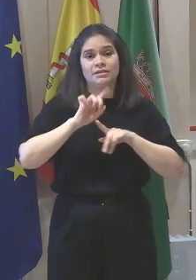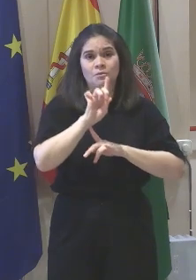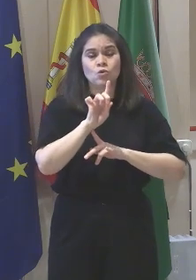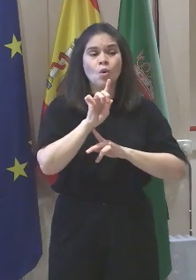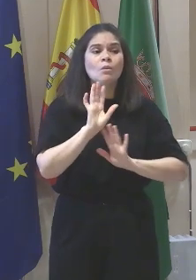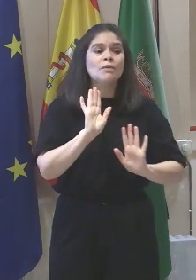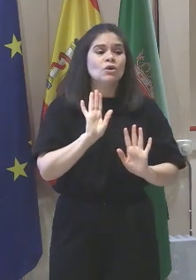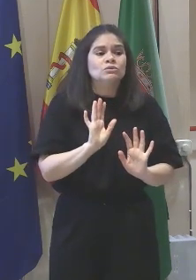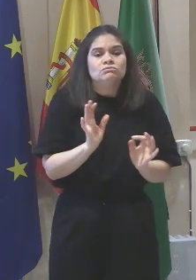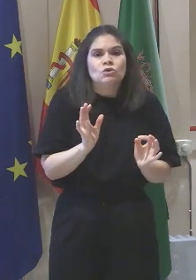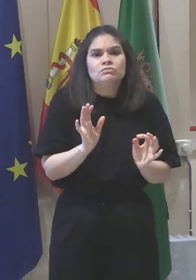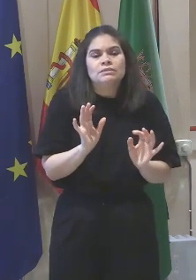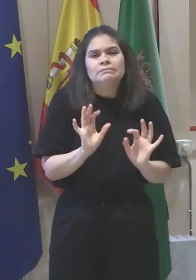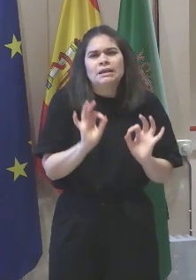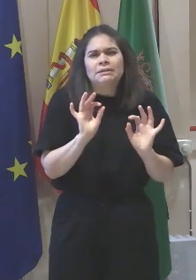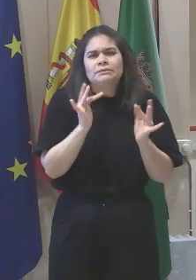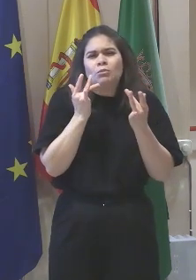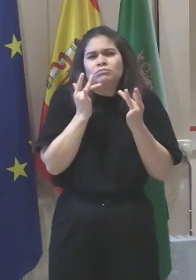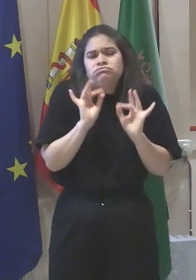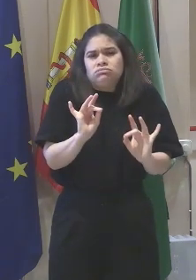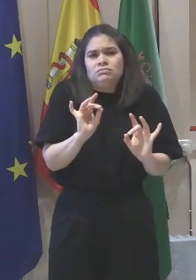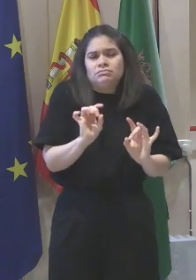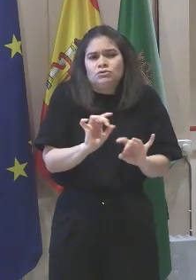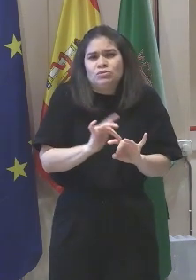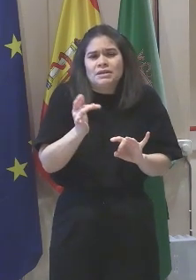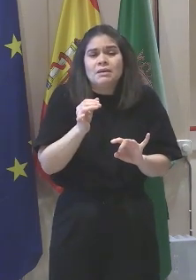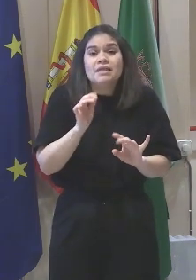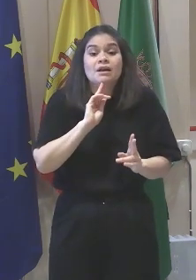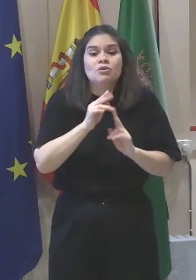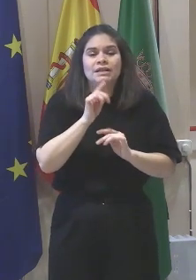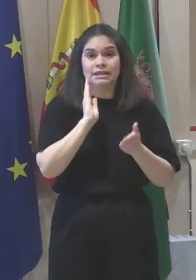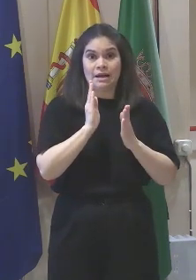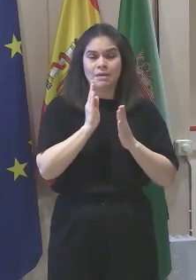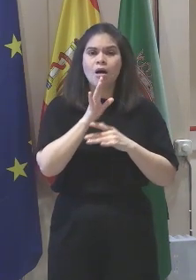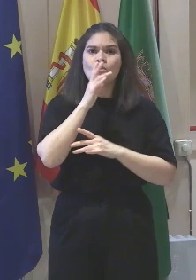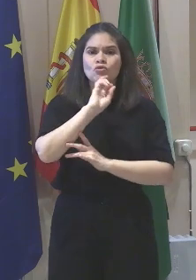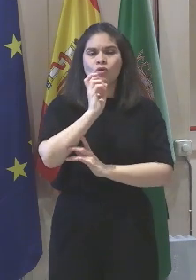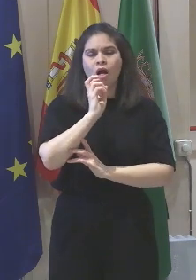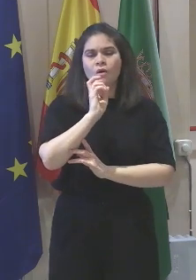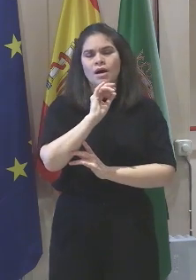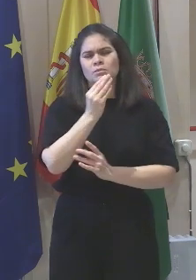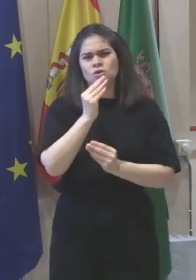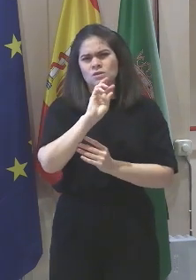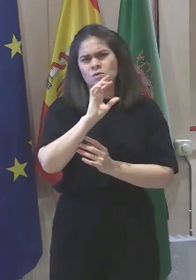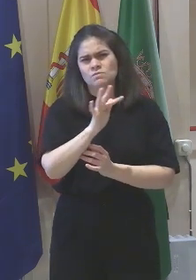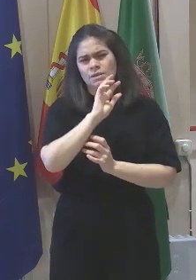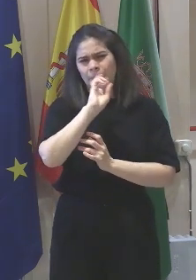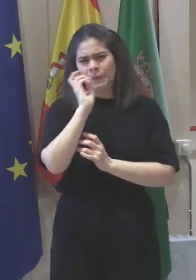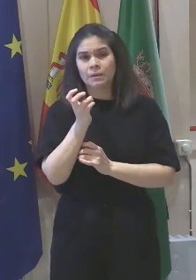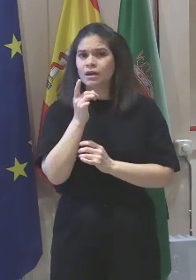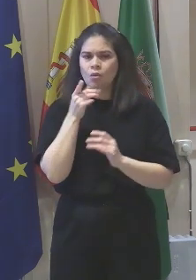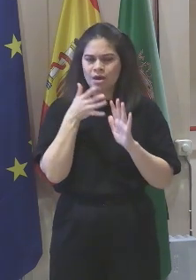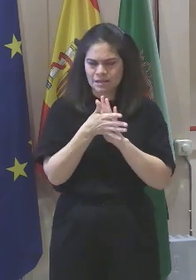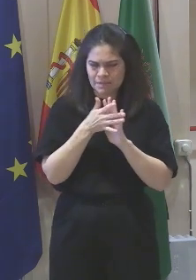especialmente susceptibles de responder a esa terapia. Por otro lado, hay muchísimos más que no voy a entrar, pero simplemente para que